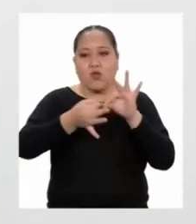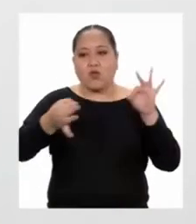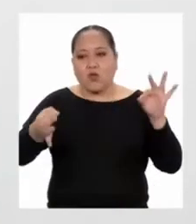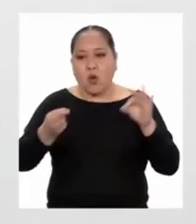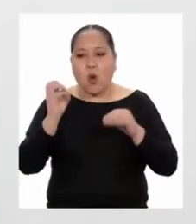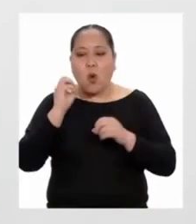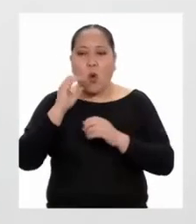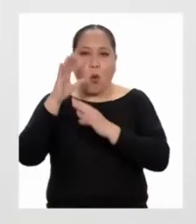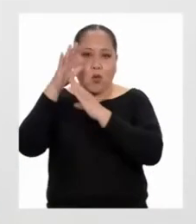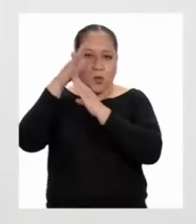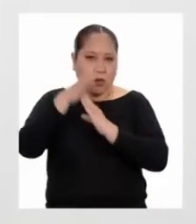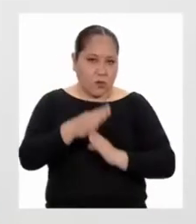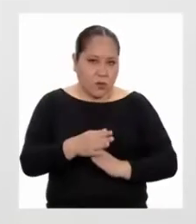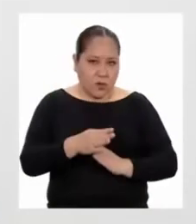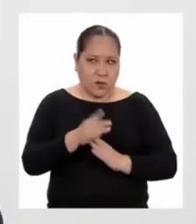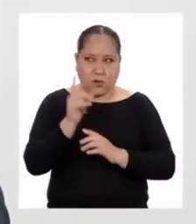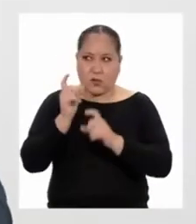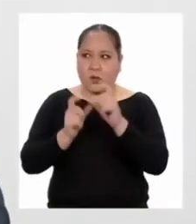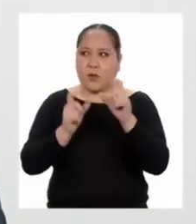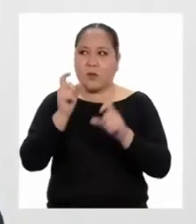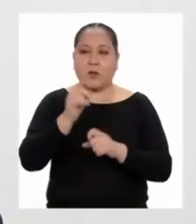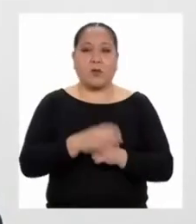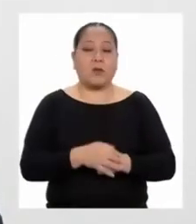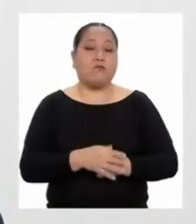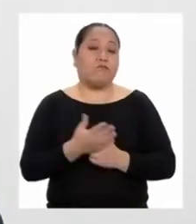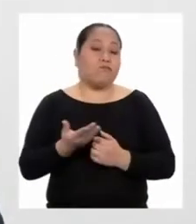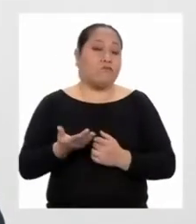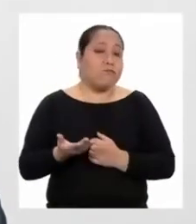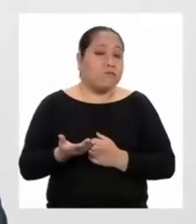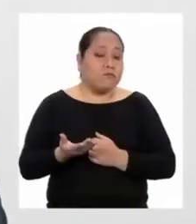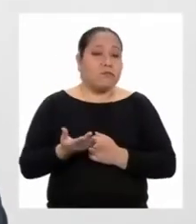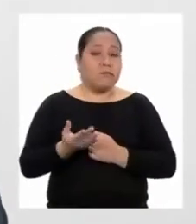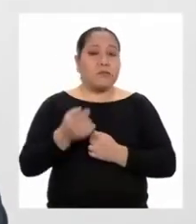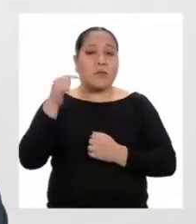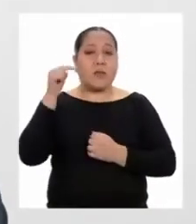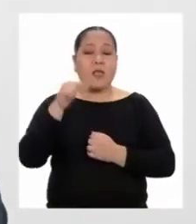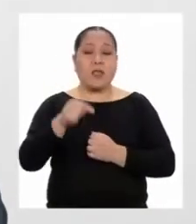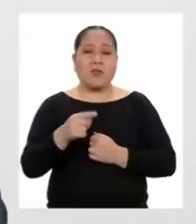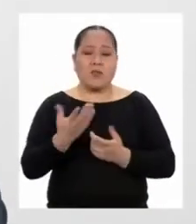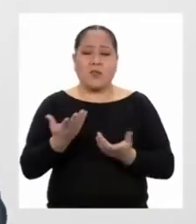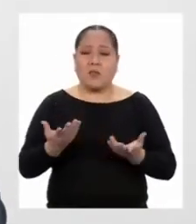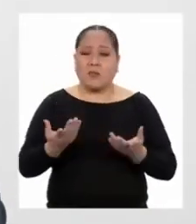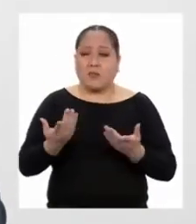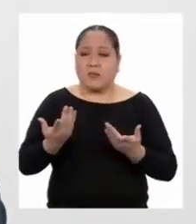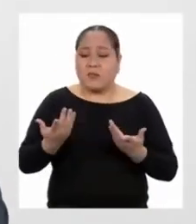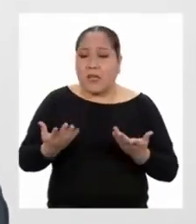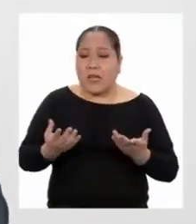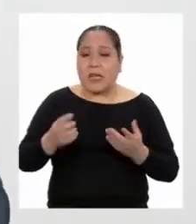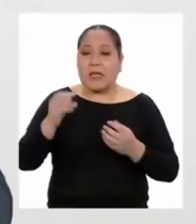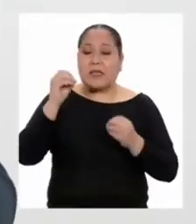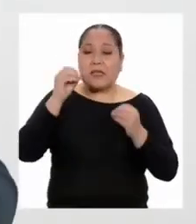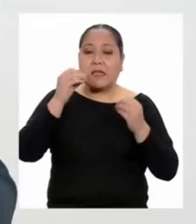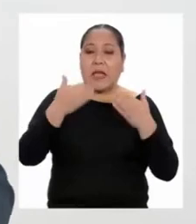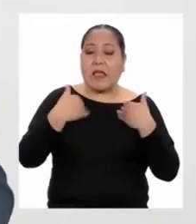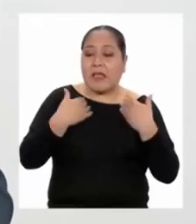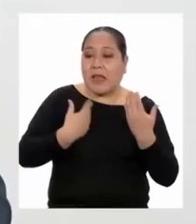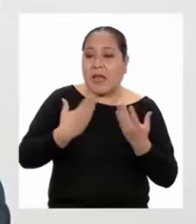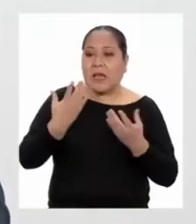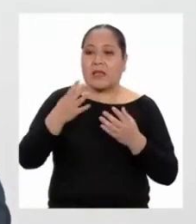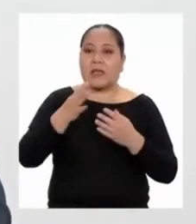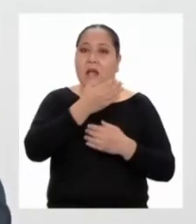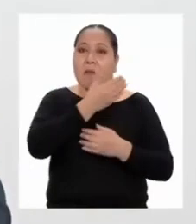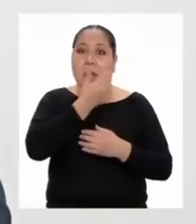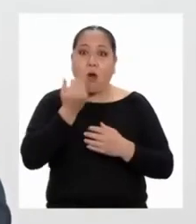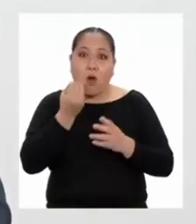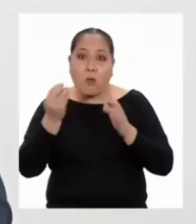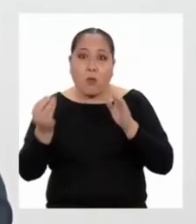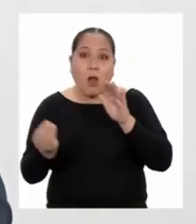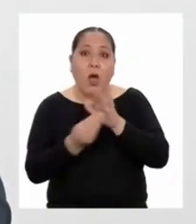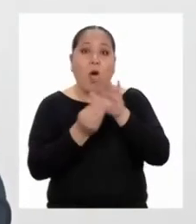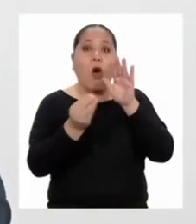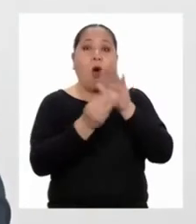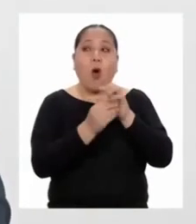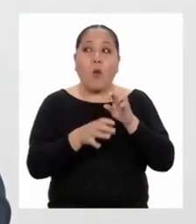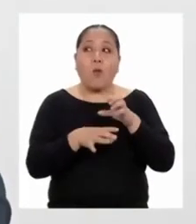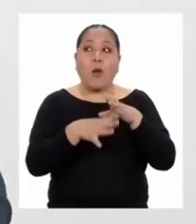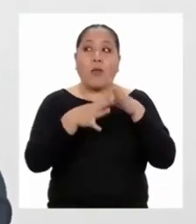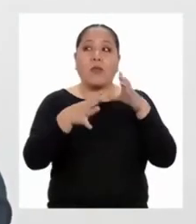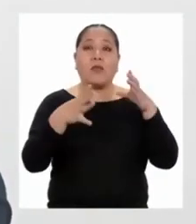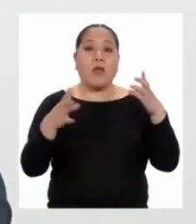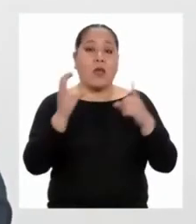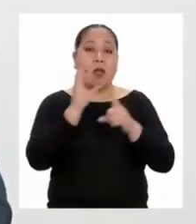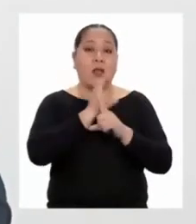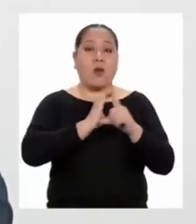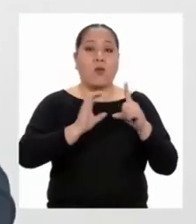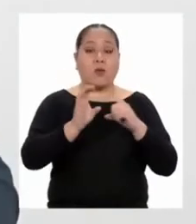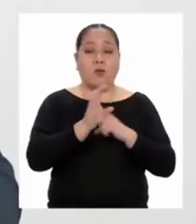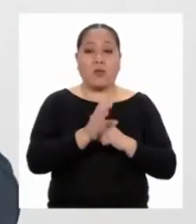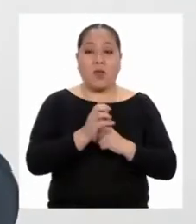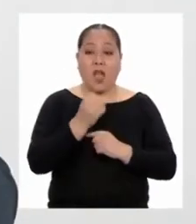discriminación entre las personas. Por el contrario, debería ser motivo para enriquecer nuestra cultura. Hay países